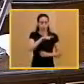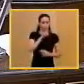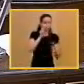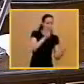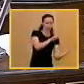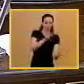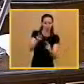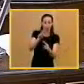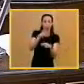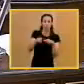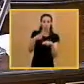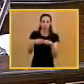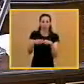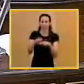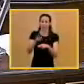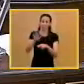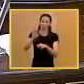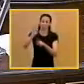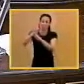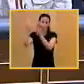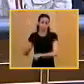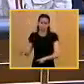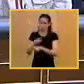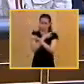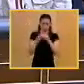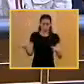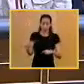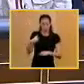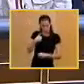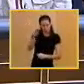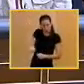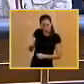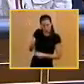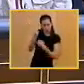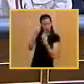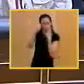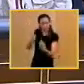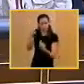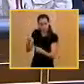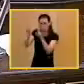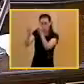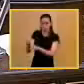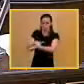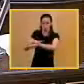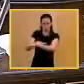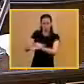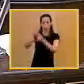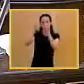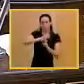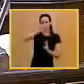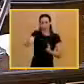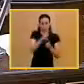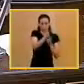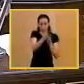política internacional. Valoramos los esfuerzos del Gobierno a favor de la multilateralidad, su concreción,